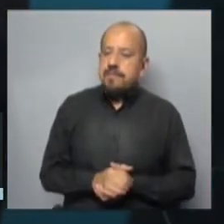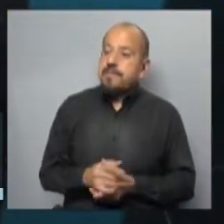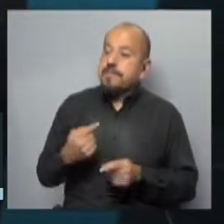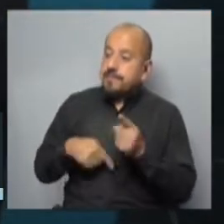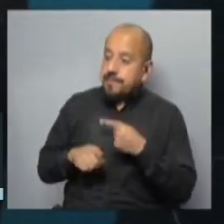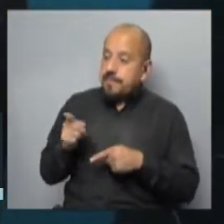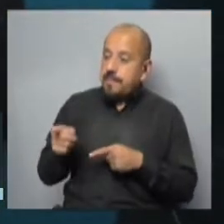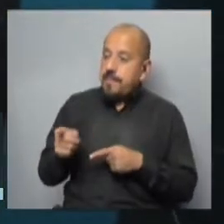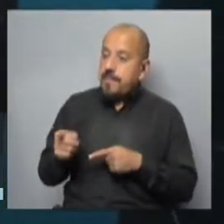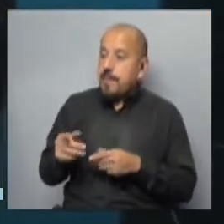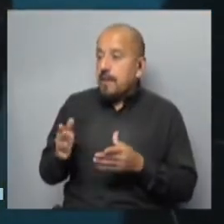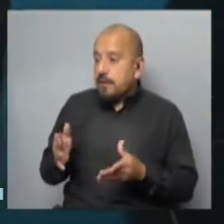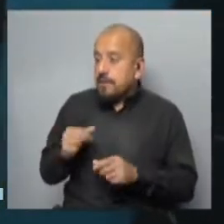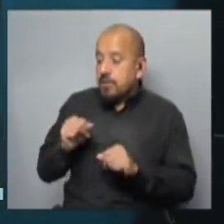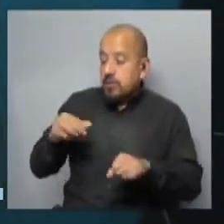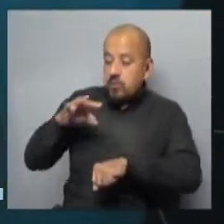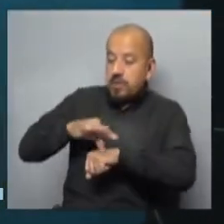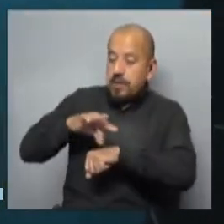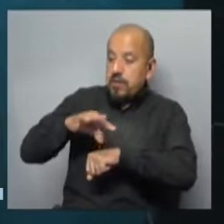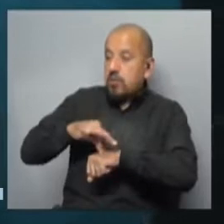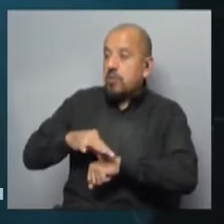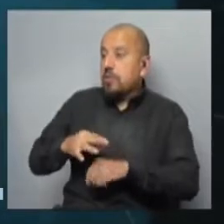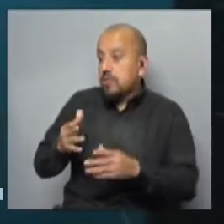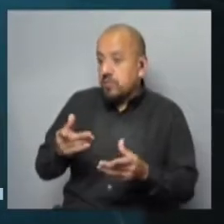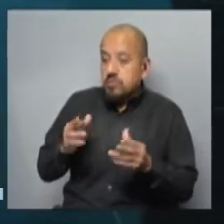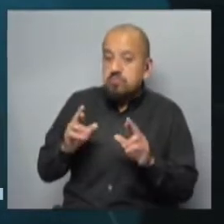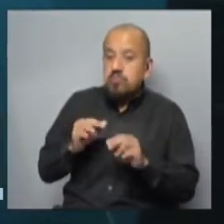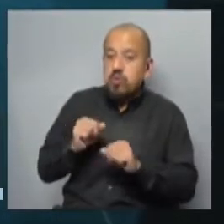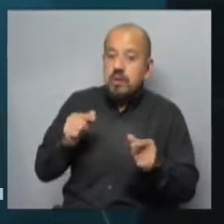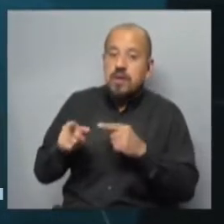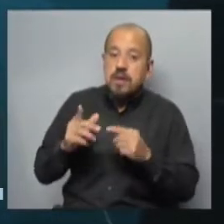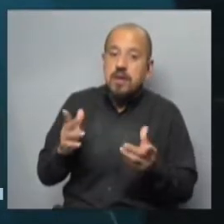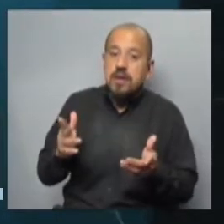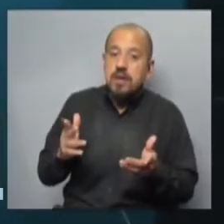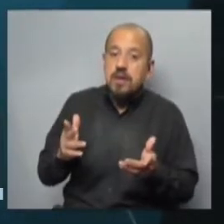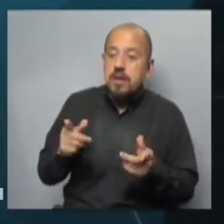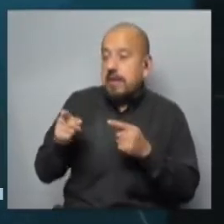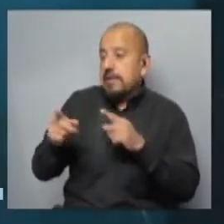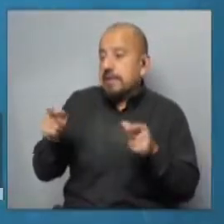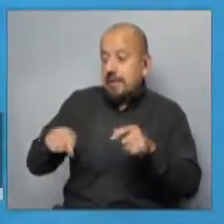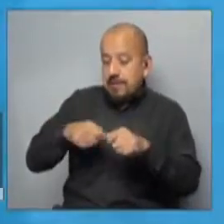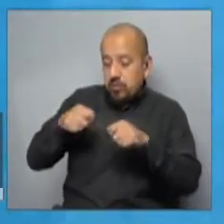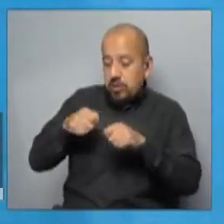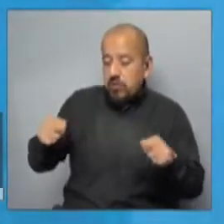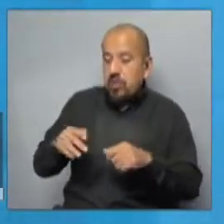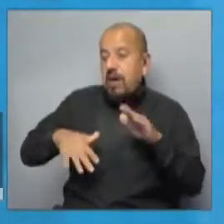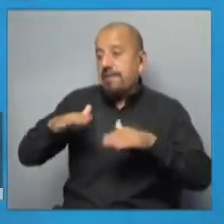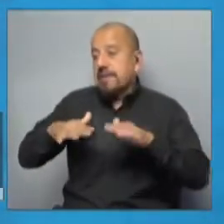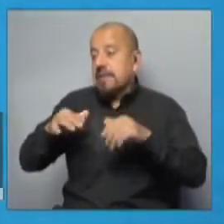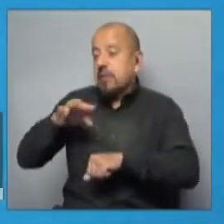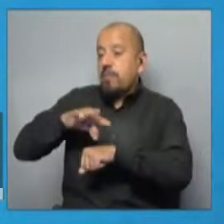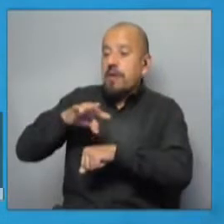contraste dt en contraste con un con un médico una médica que logró dar con ese diagnóstico por lo que hablábamos recién que a veces los médicos